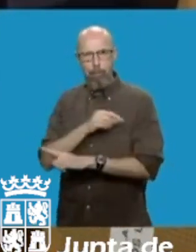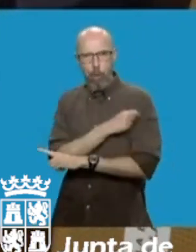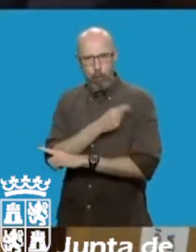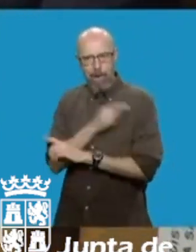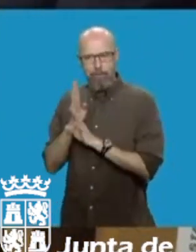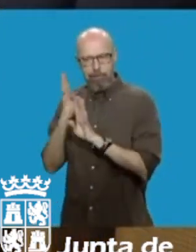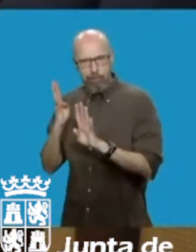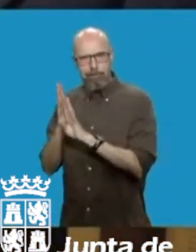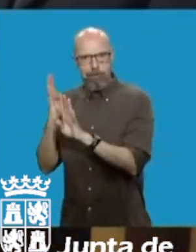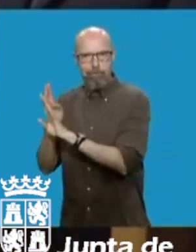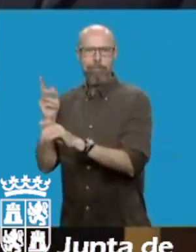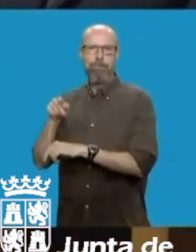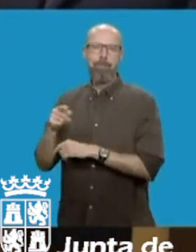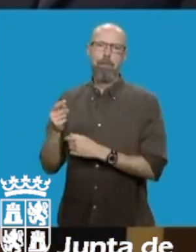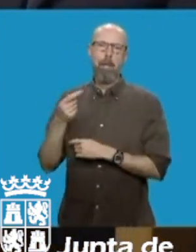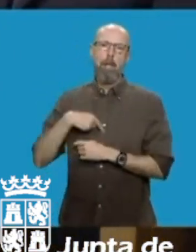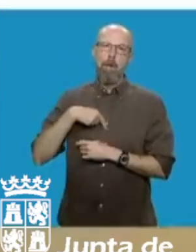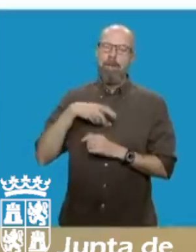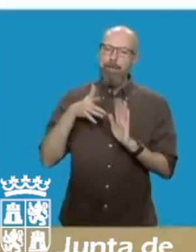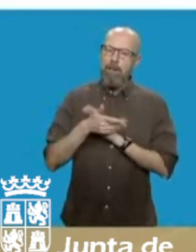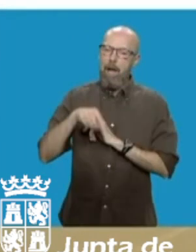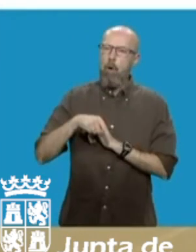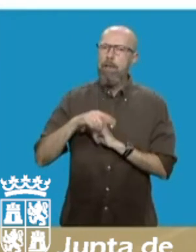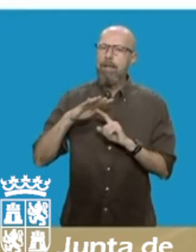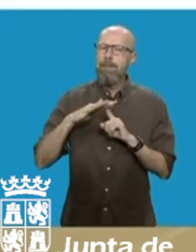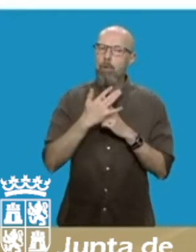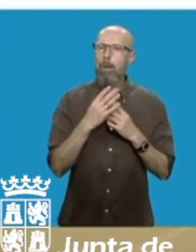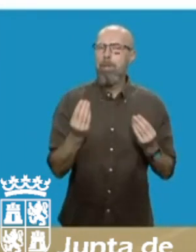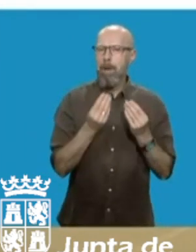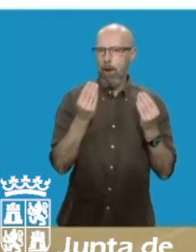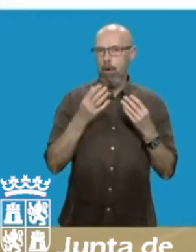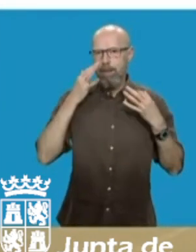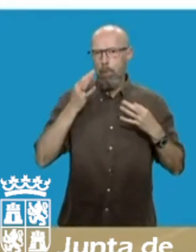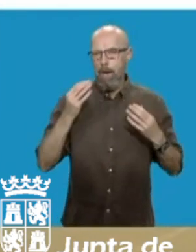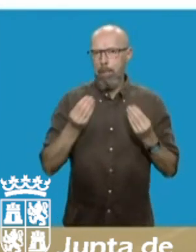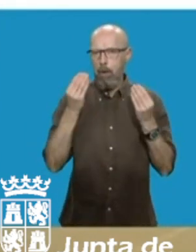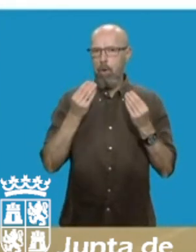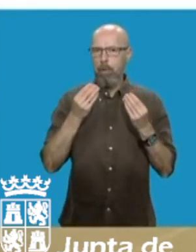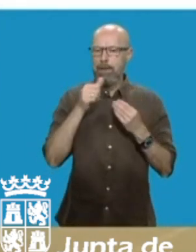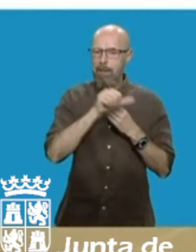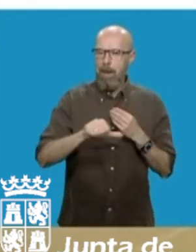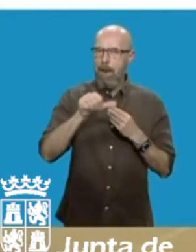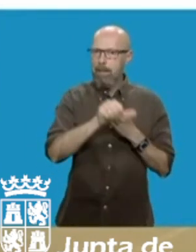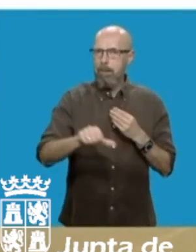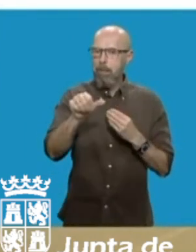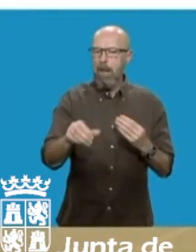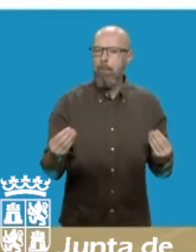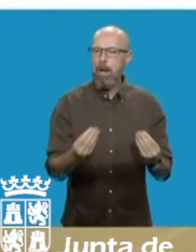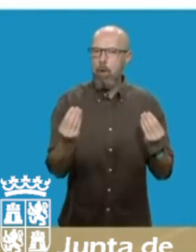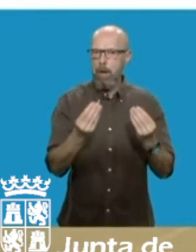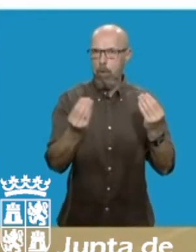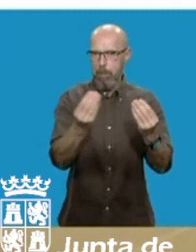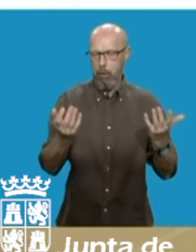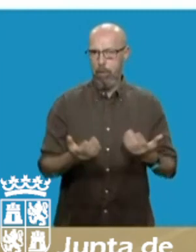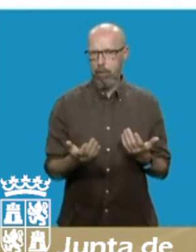cual hoy estamos más seguros que ayer. La semana que viene estaremos muchísimo más, la siguiente semana estaremos mucho más. Vemos así